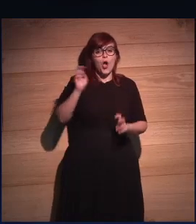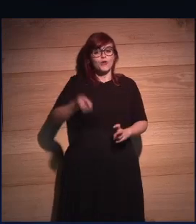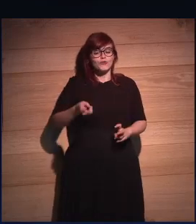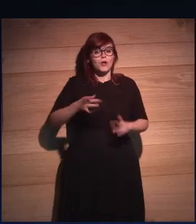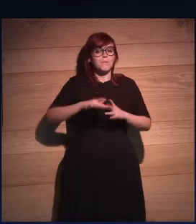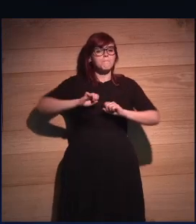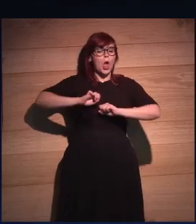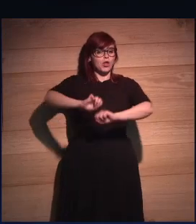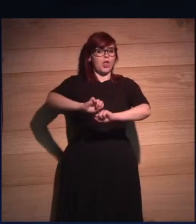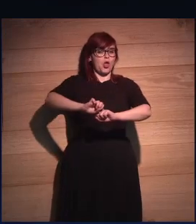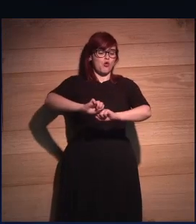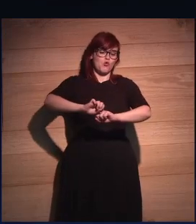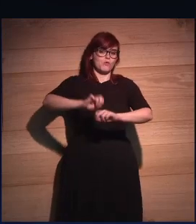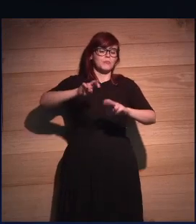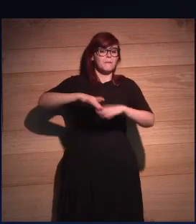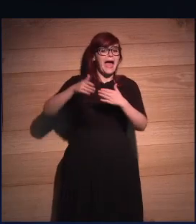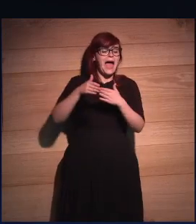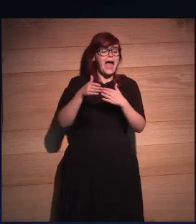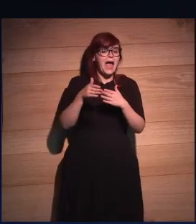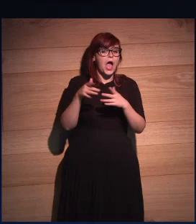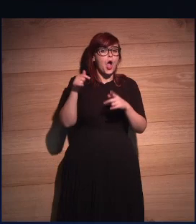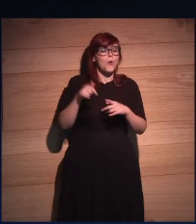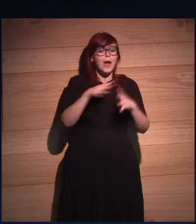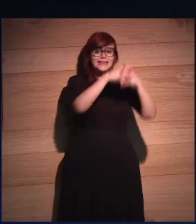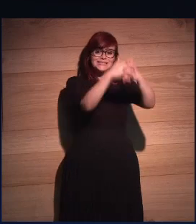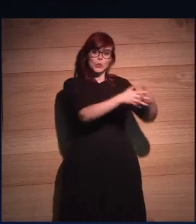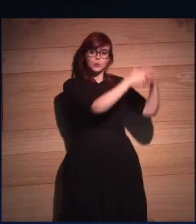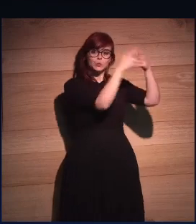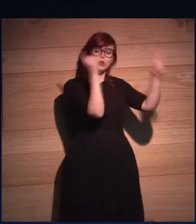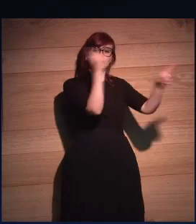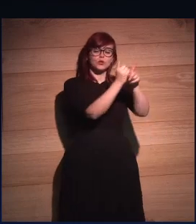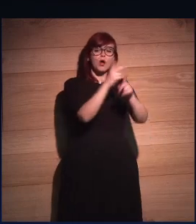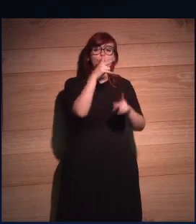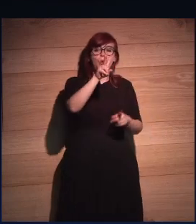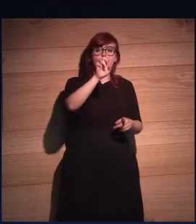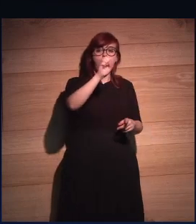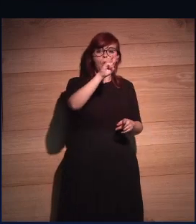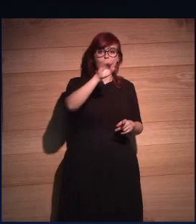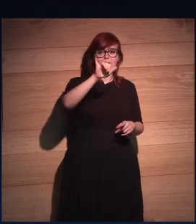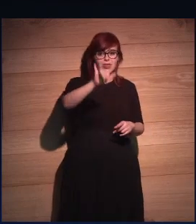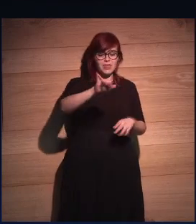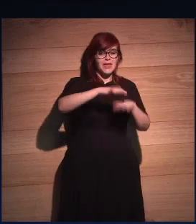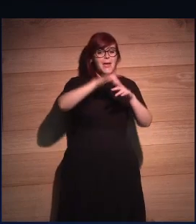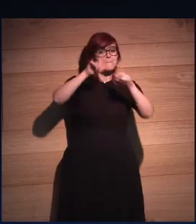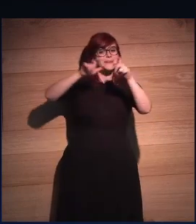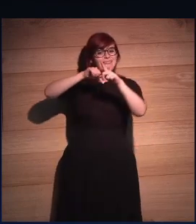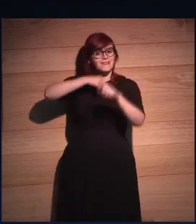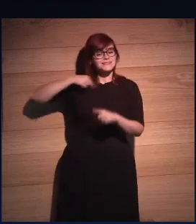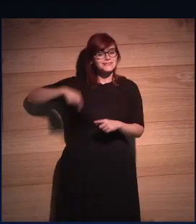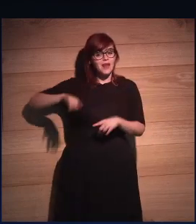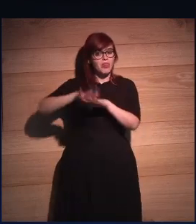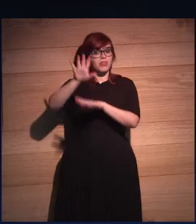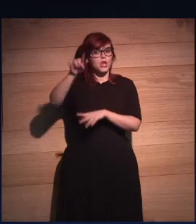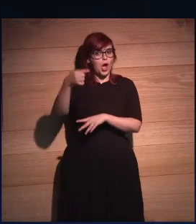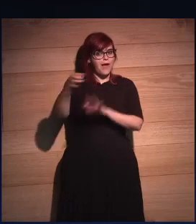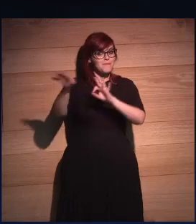el bloqueo que ha activado Estados Unidos contra Huawei, que es la empresa china que está desarrollando